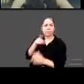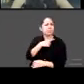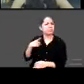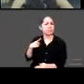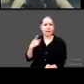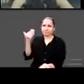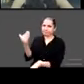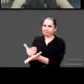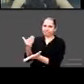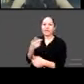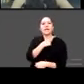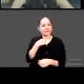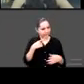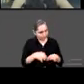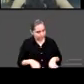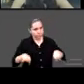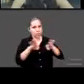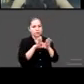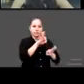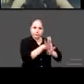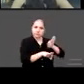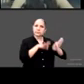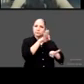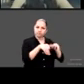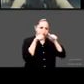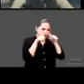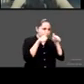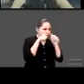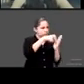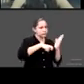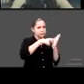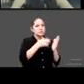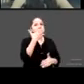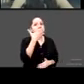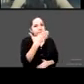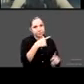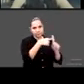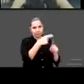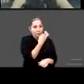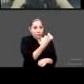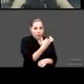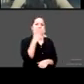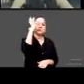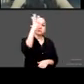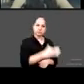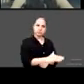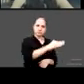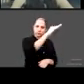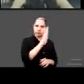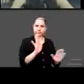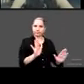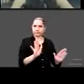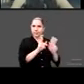es la vía regia para la salud mental, para la cultura de legalidad, para la cultura de paz. Entonces, si queremos